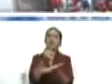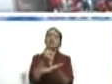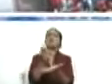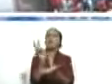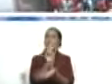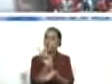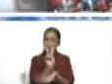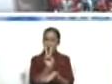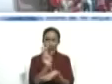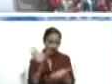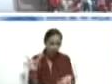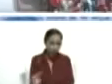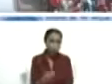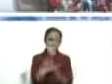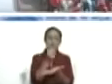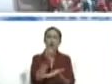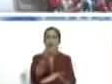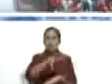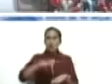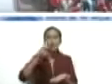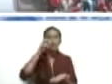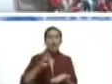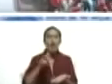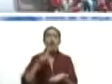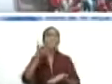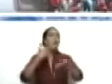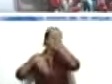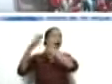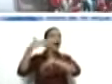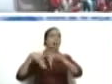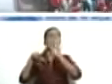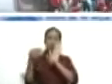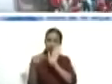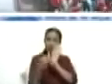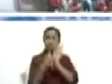bienestar social que nos dejó el comandante Chávez.